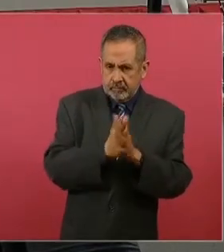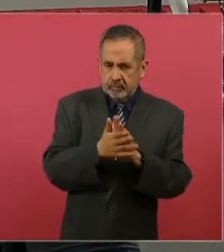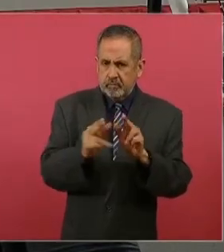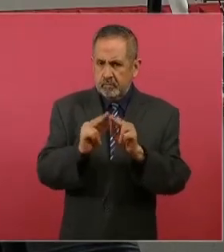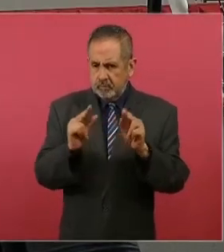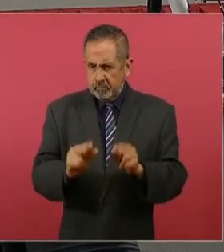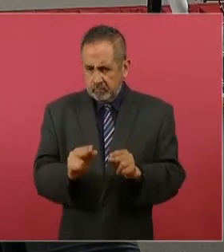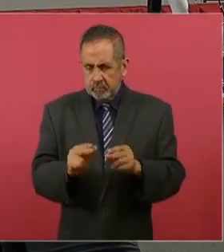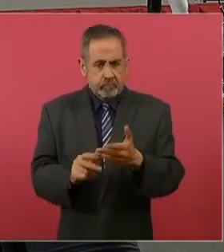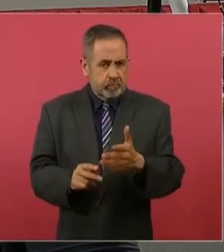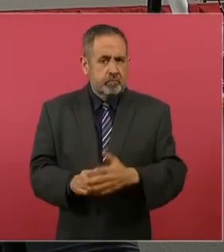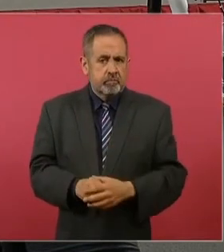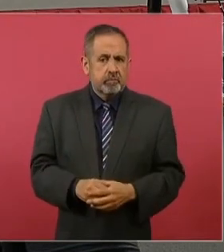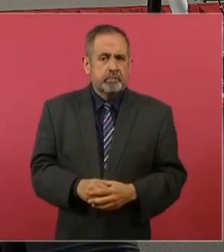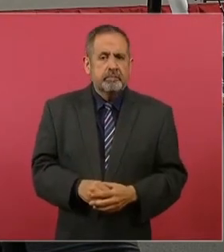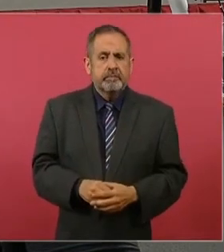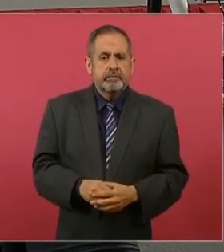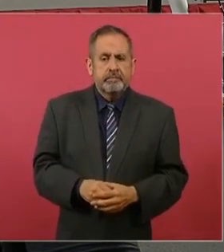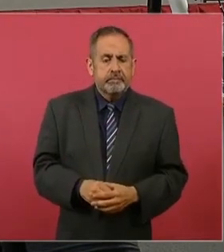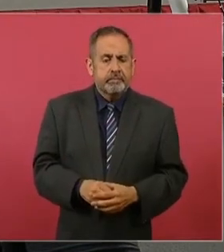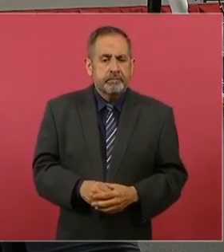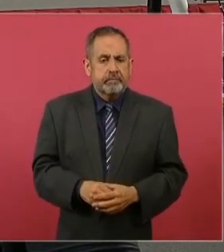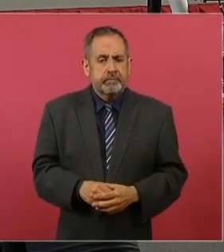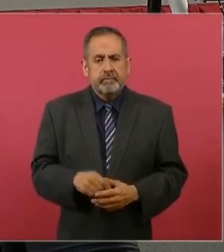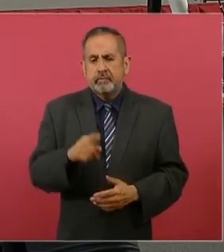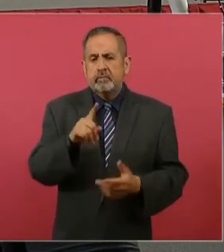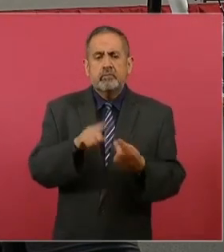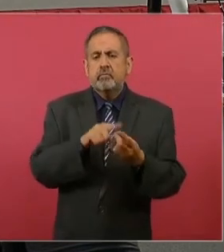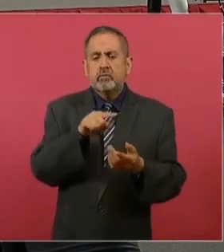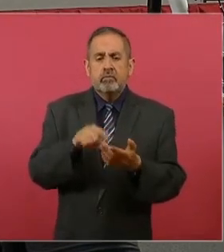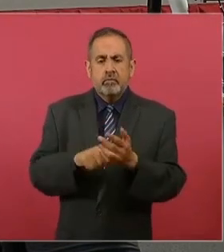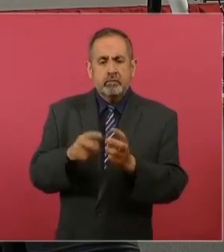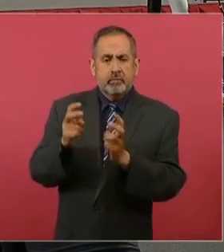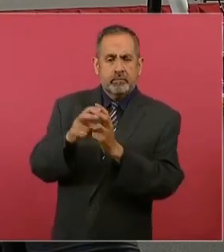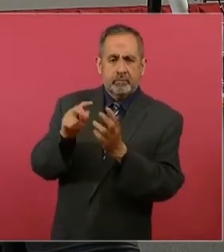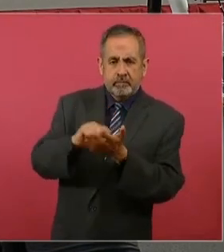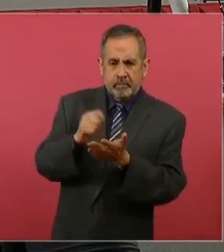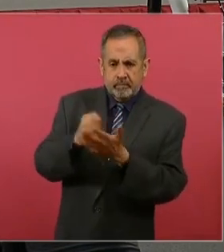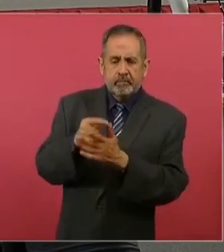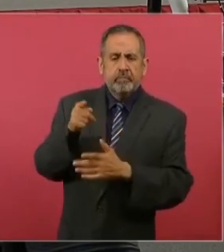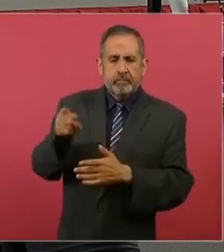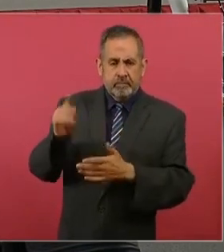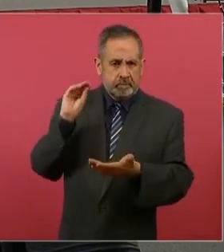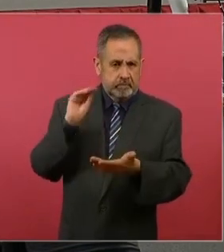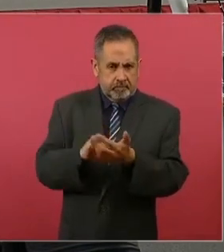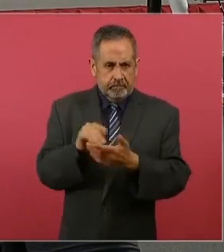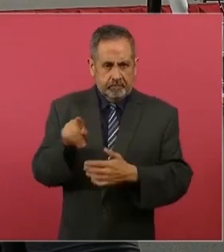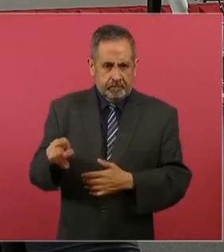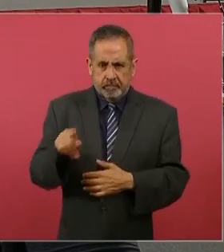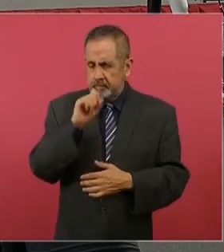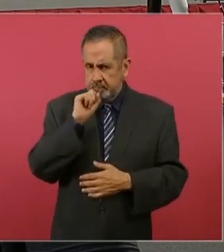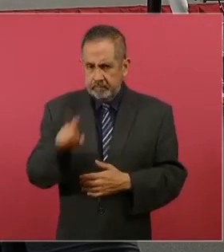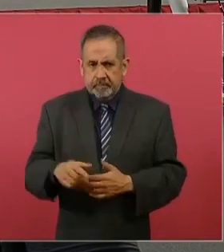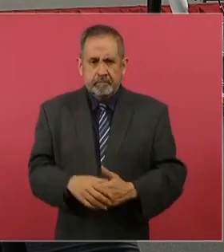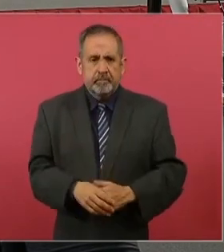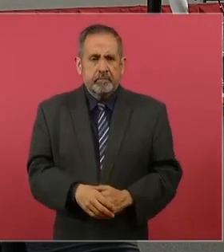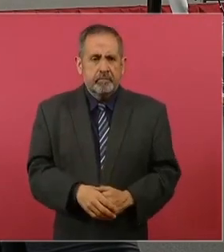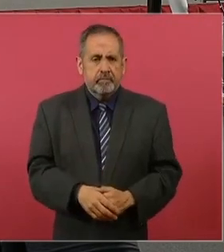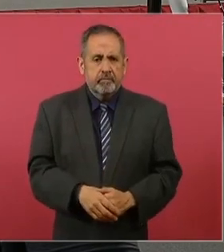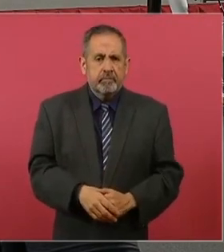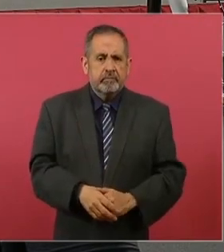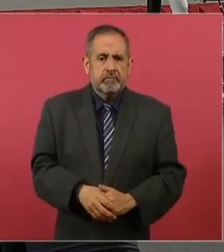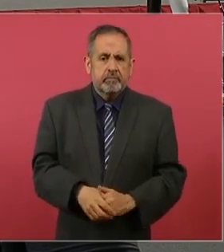Pero eso es en Altamira, Tamaulipas. Pero es parte de lo mismo. Es